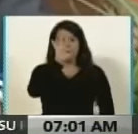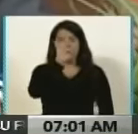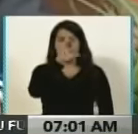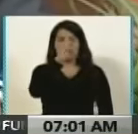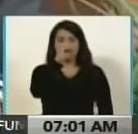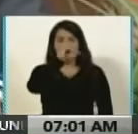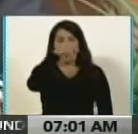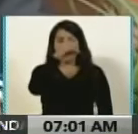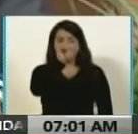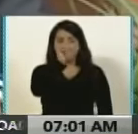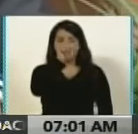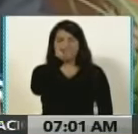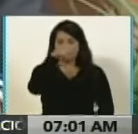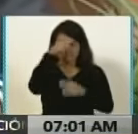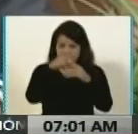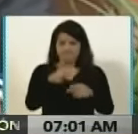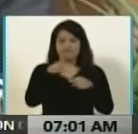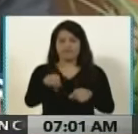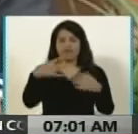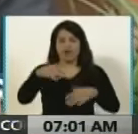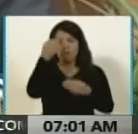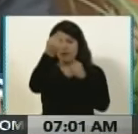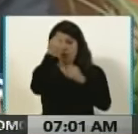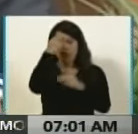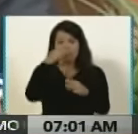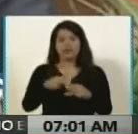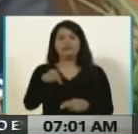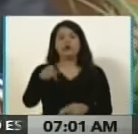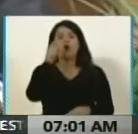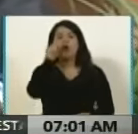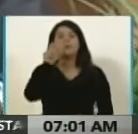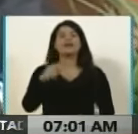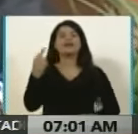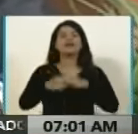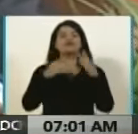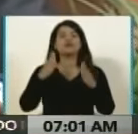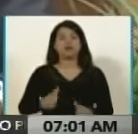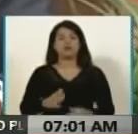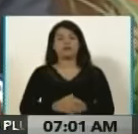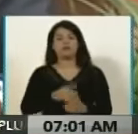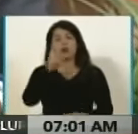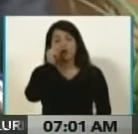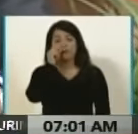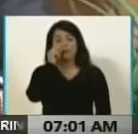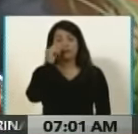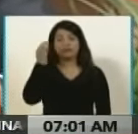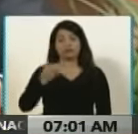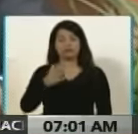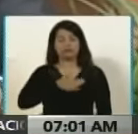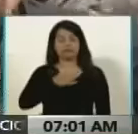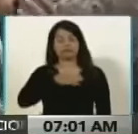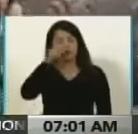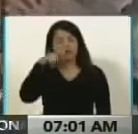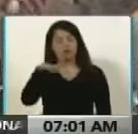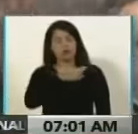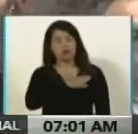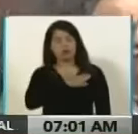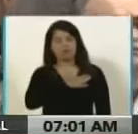Ojeda. Rindamos tributo a la memoria de aquel gran revolucionario, mártir de nuestro pueblo.